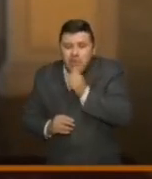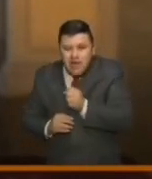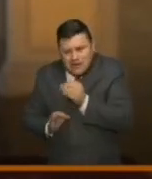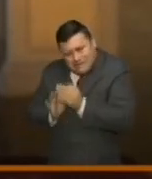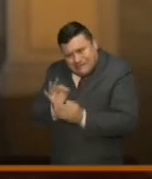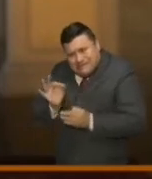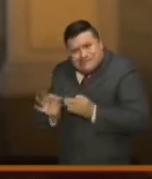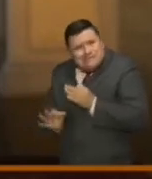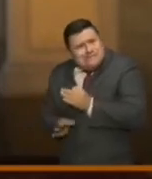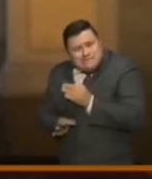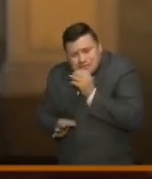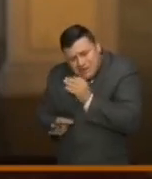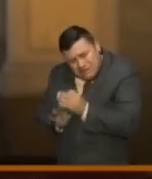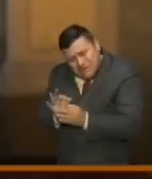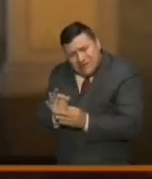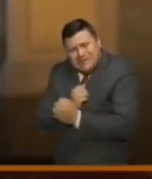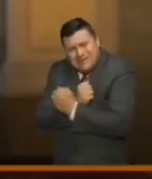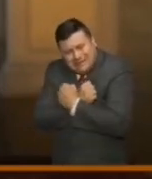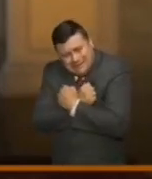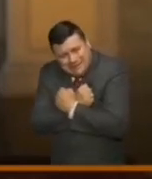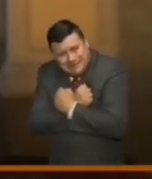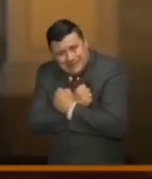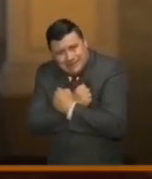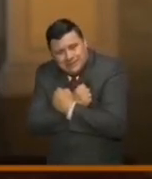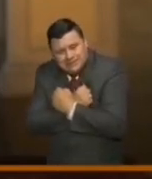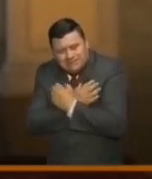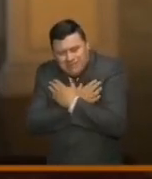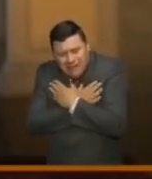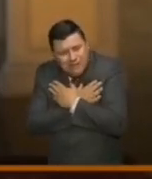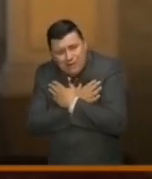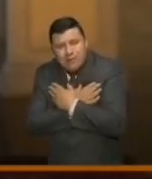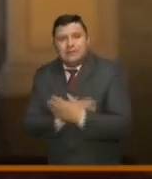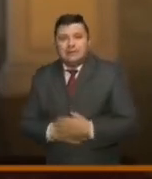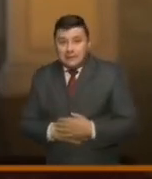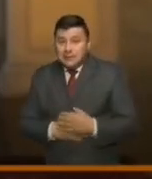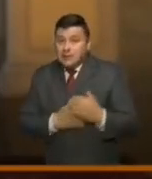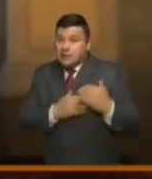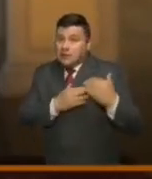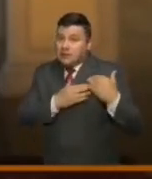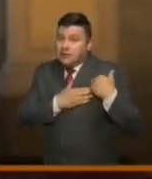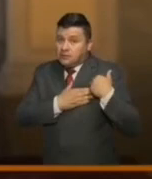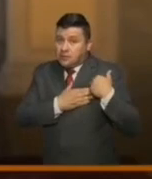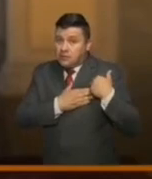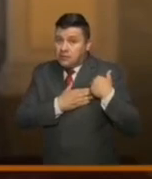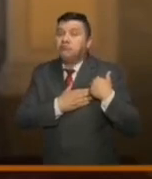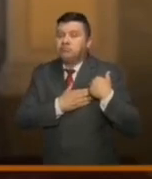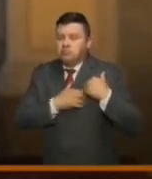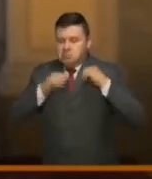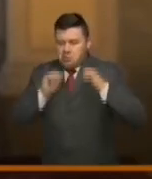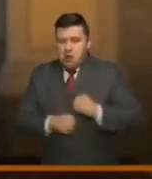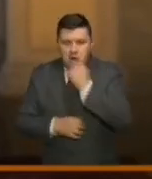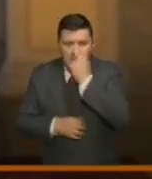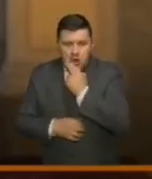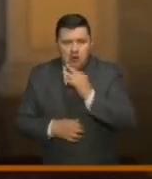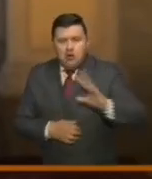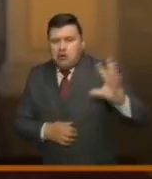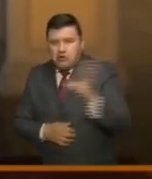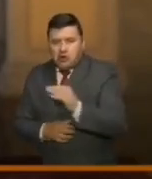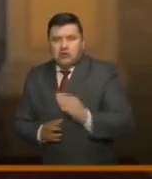protejamos los con cariño con afecto esa responsabilidad la podremos cumplir